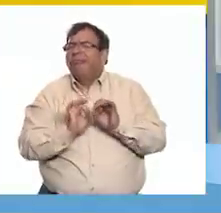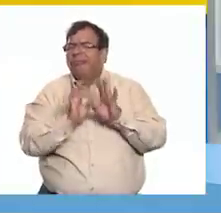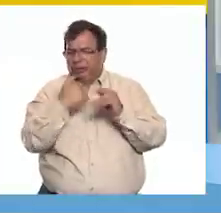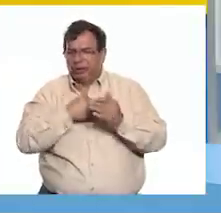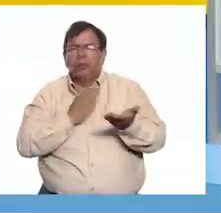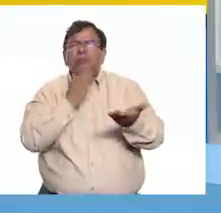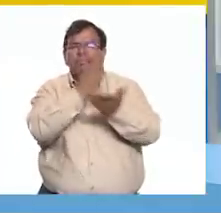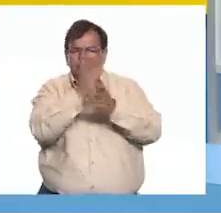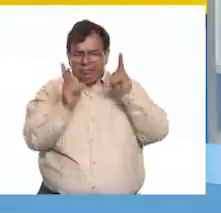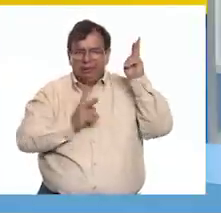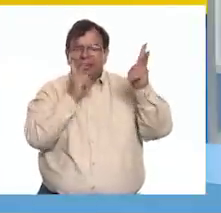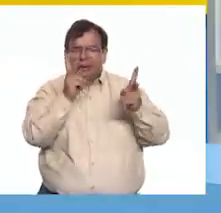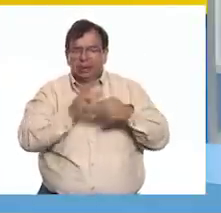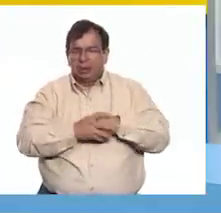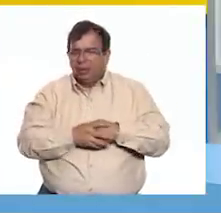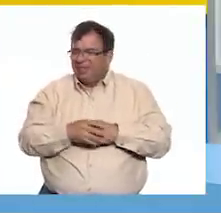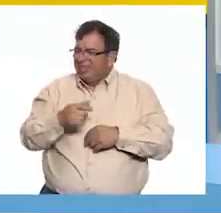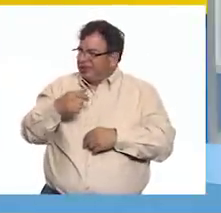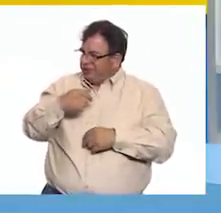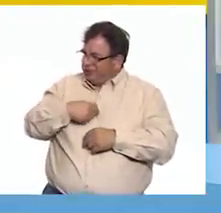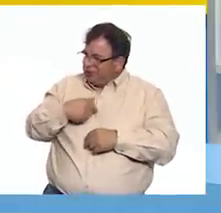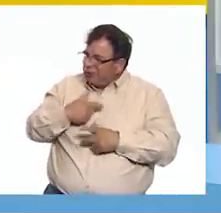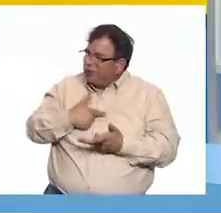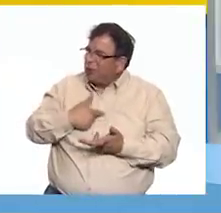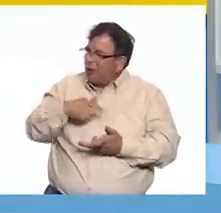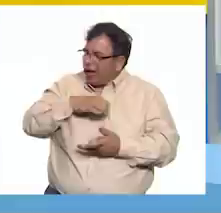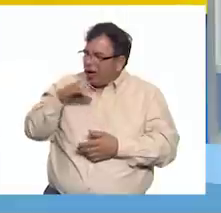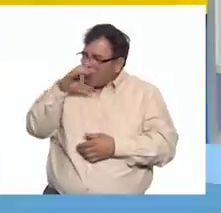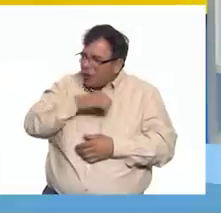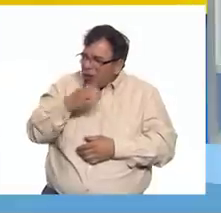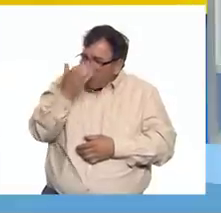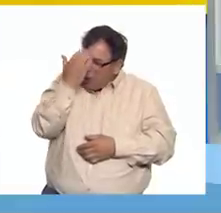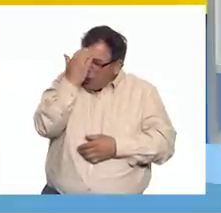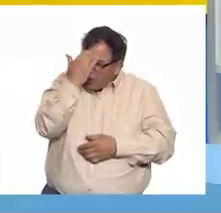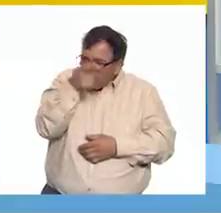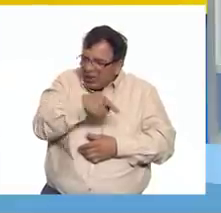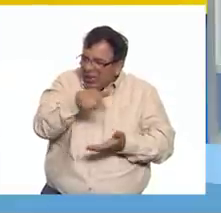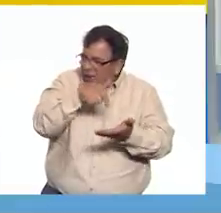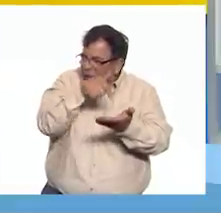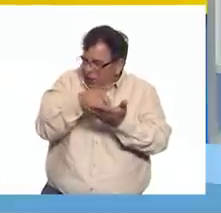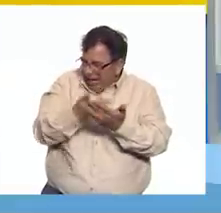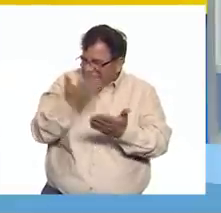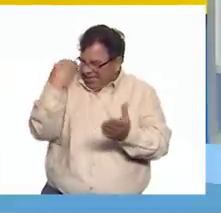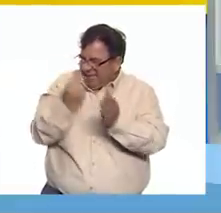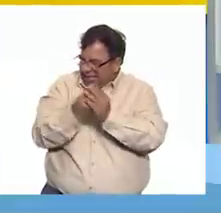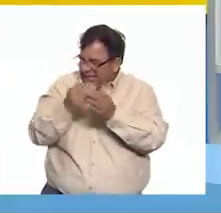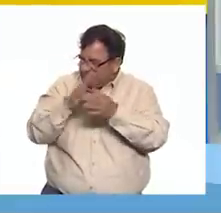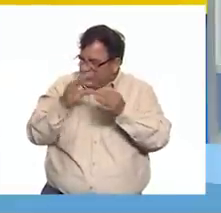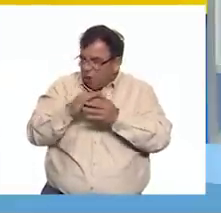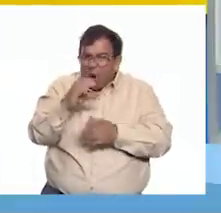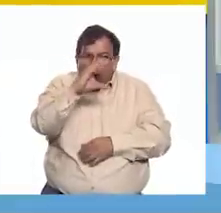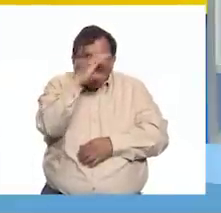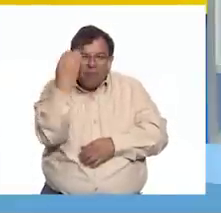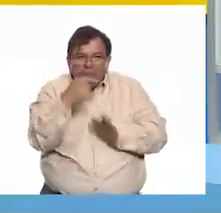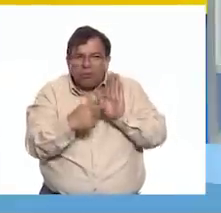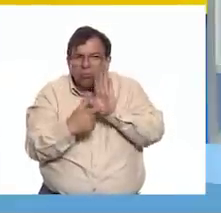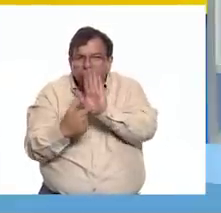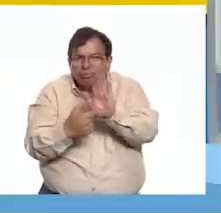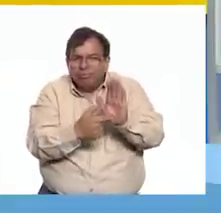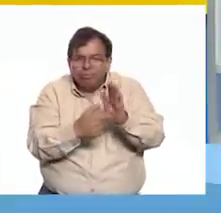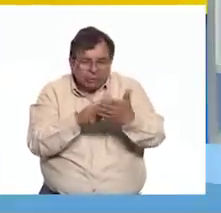me quedé con curiosidad de conocer más de este lugar cuando nos mencionó la clase pasada, por las fotografías que muestran